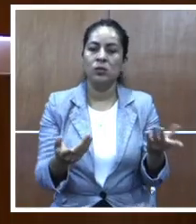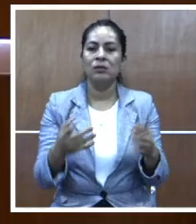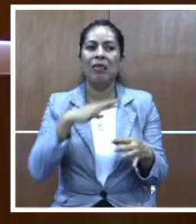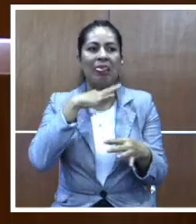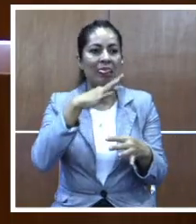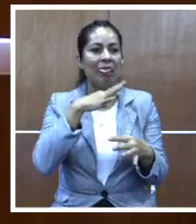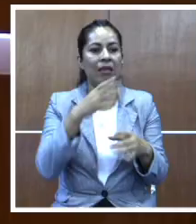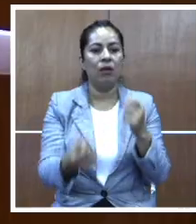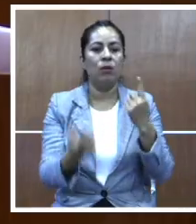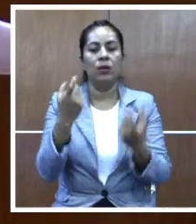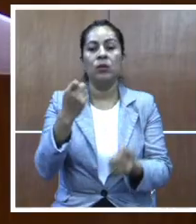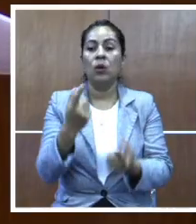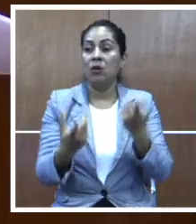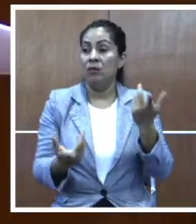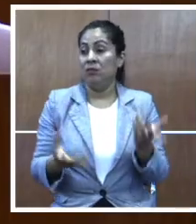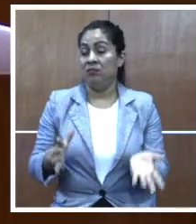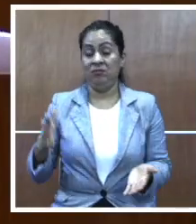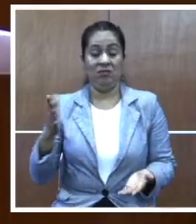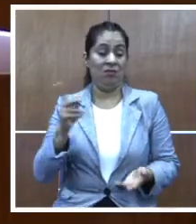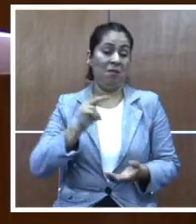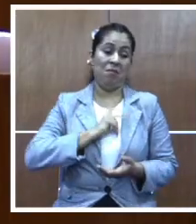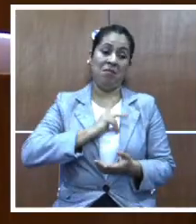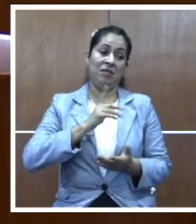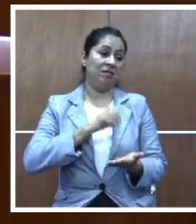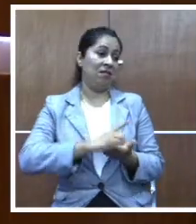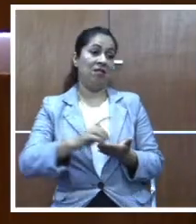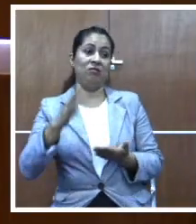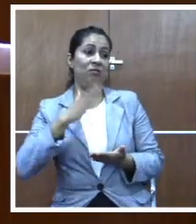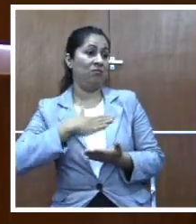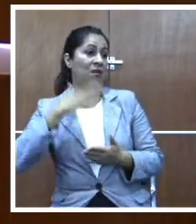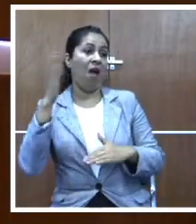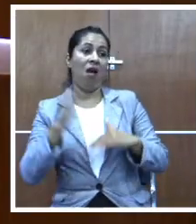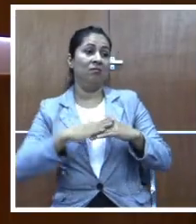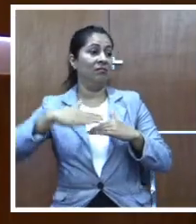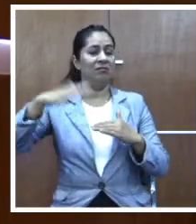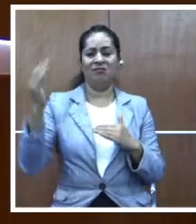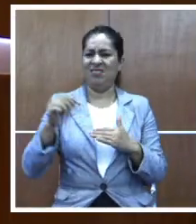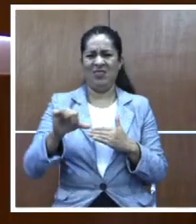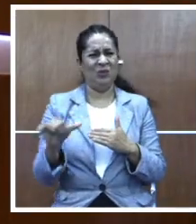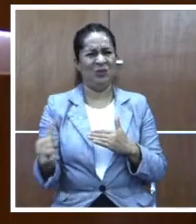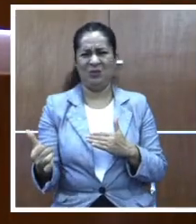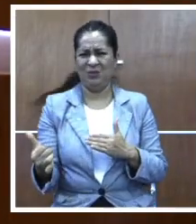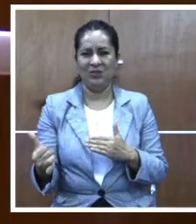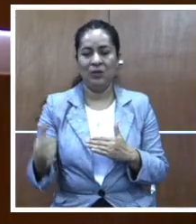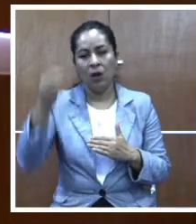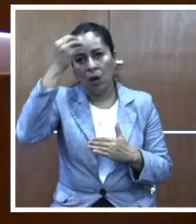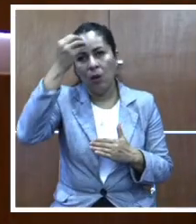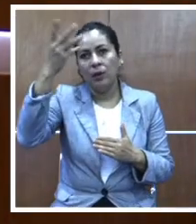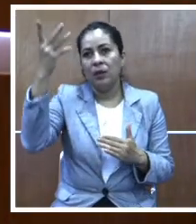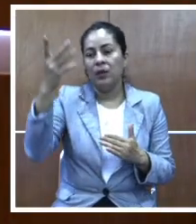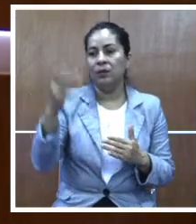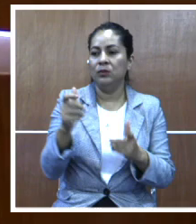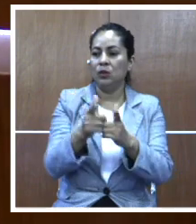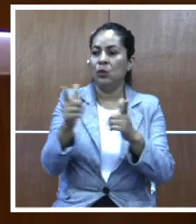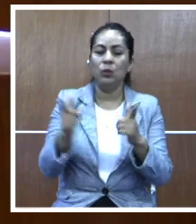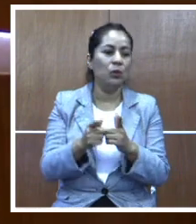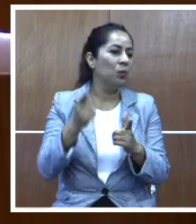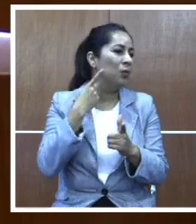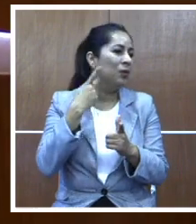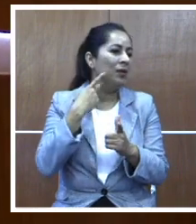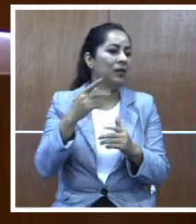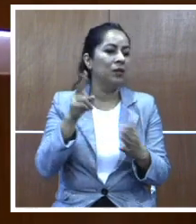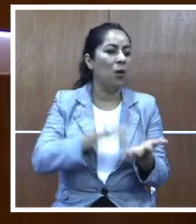cuando algunos se creen con más derechos que otros. No olvidemos que ninguna curul vale más que